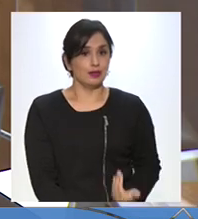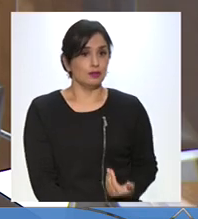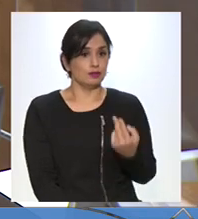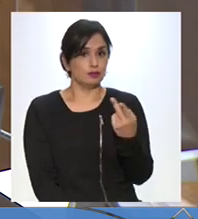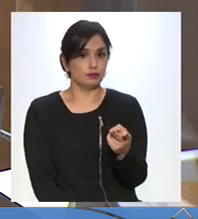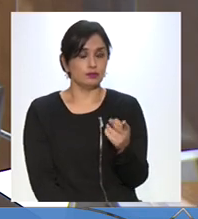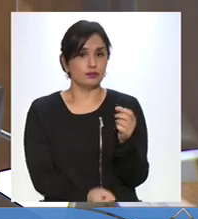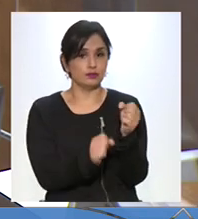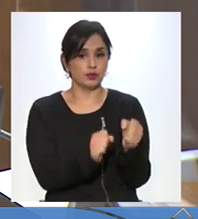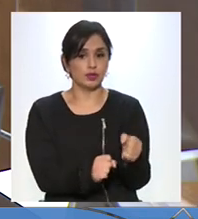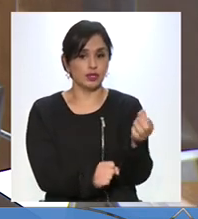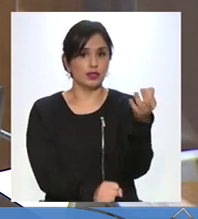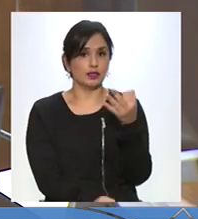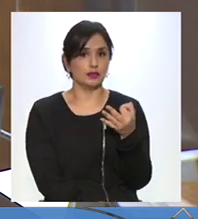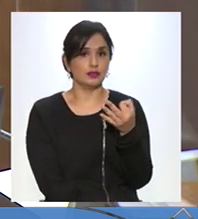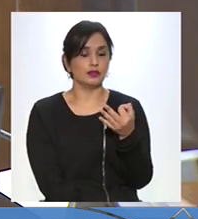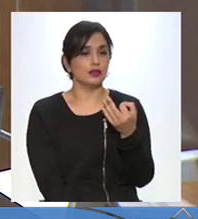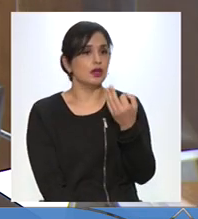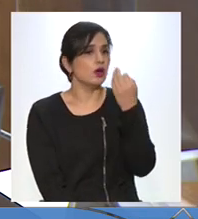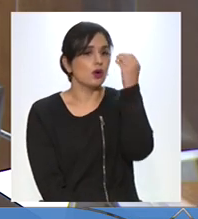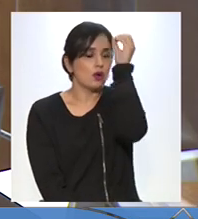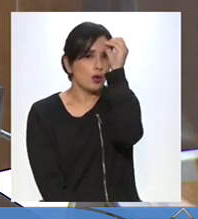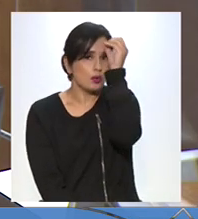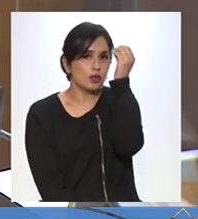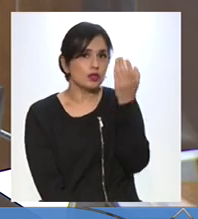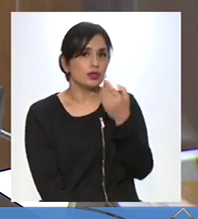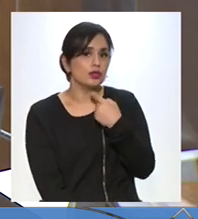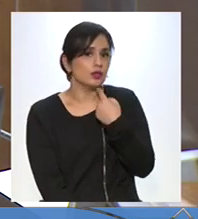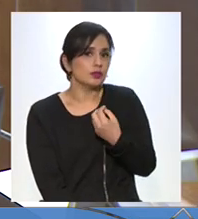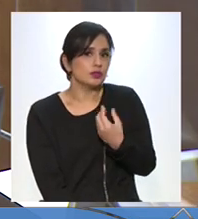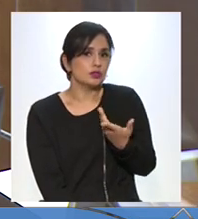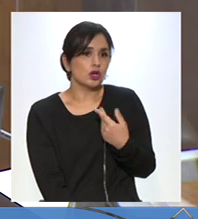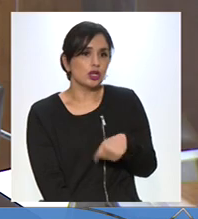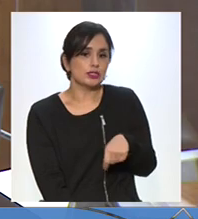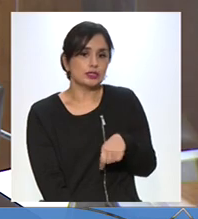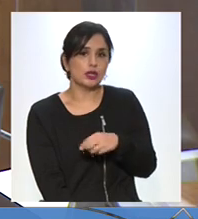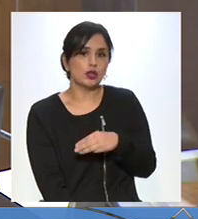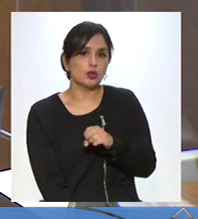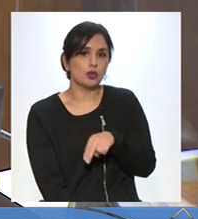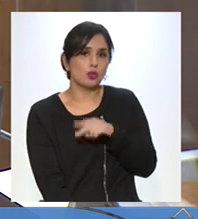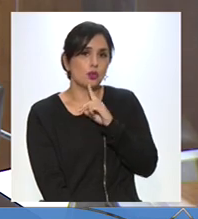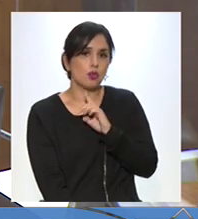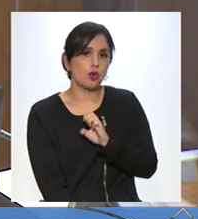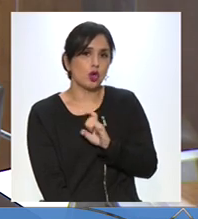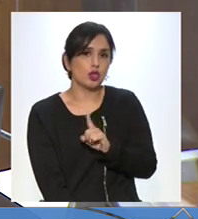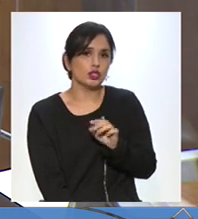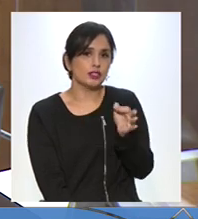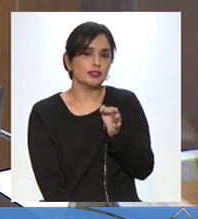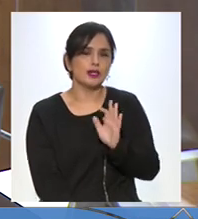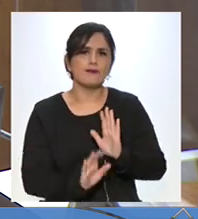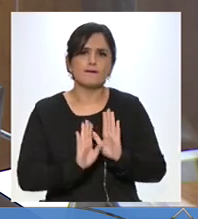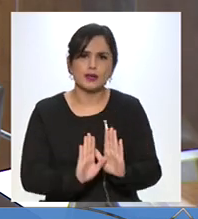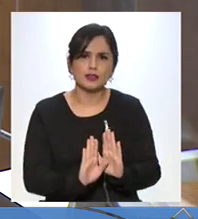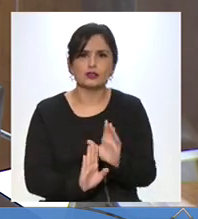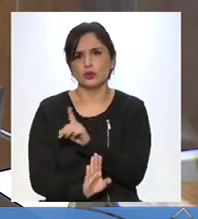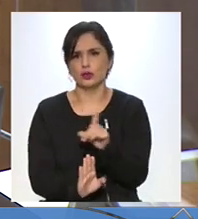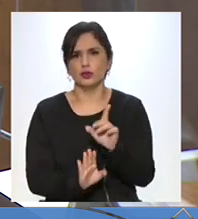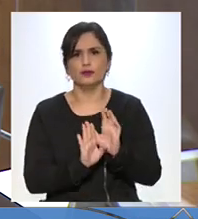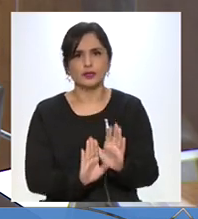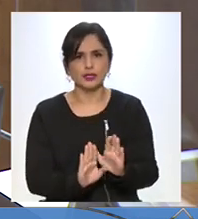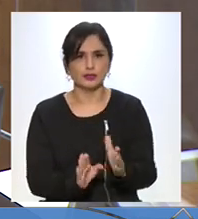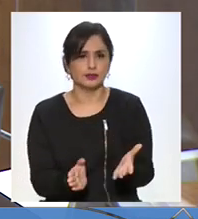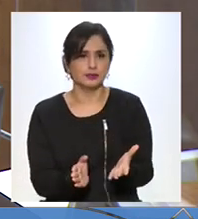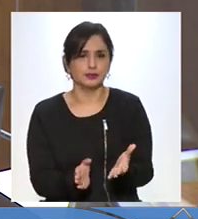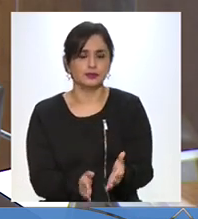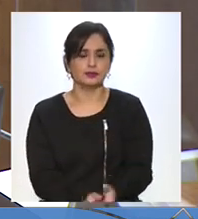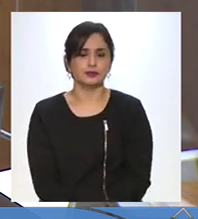pudiera decirnos la impresión sobre lo que el senador Carlos Montes ha llamado el frenazo. ¿Hay frenazo o no hay frenazo?